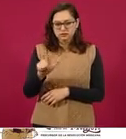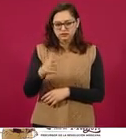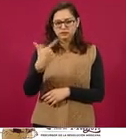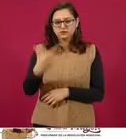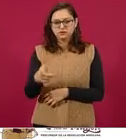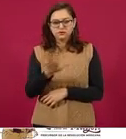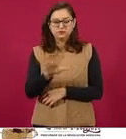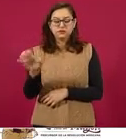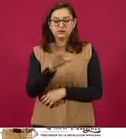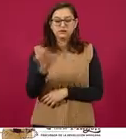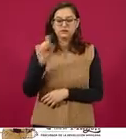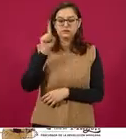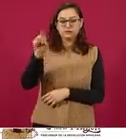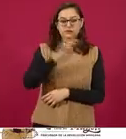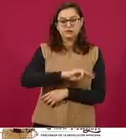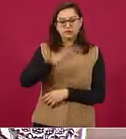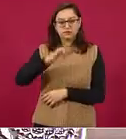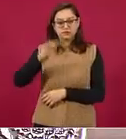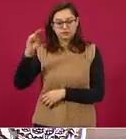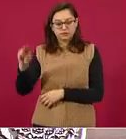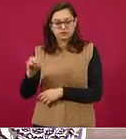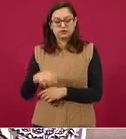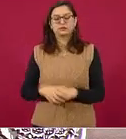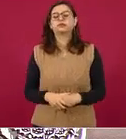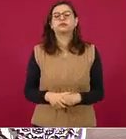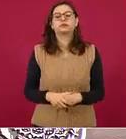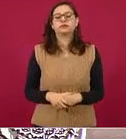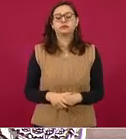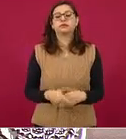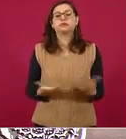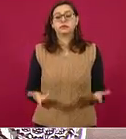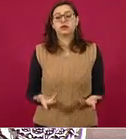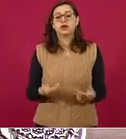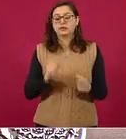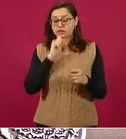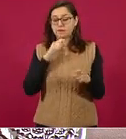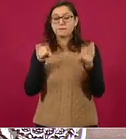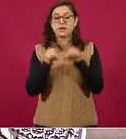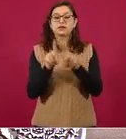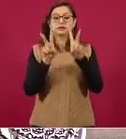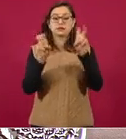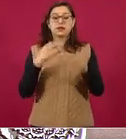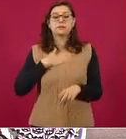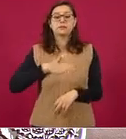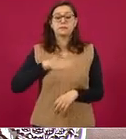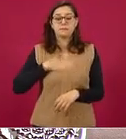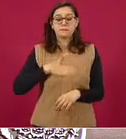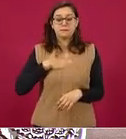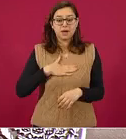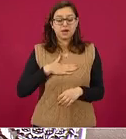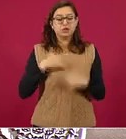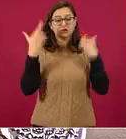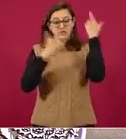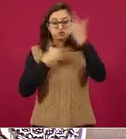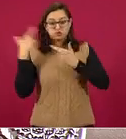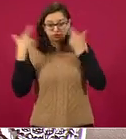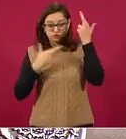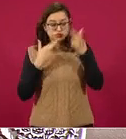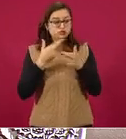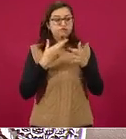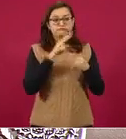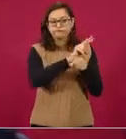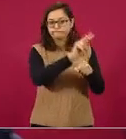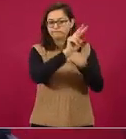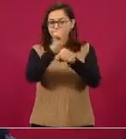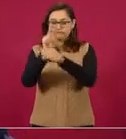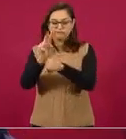y esto es en Mujica, Michoacán. Seguimos revisando también el tema de los servicios sanitarios en todas